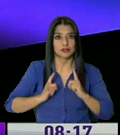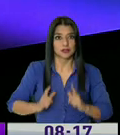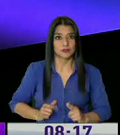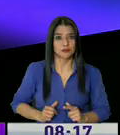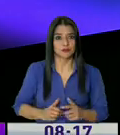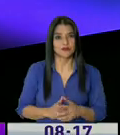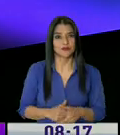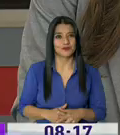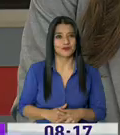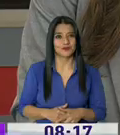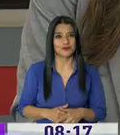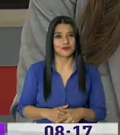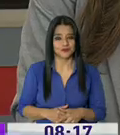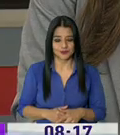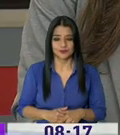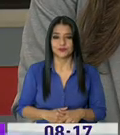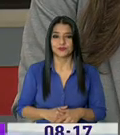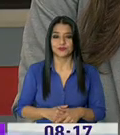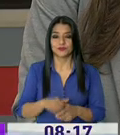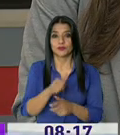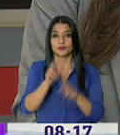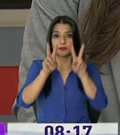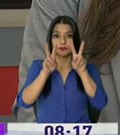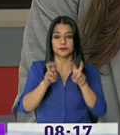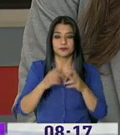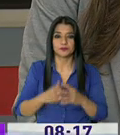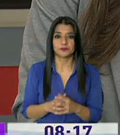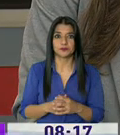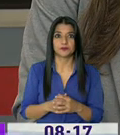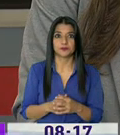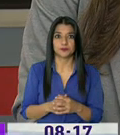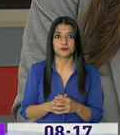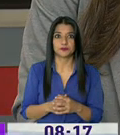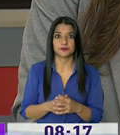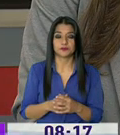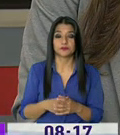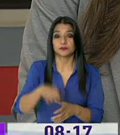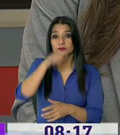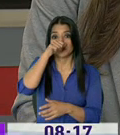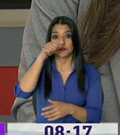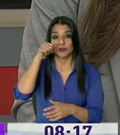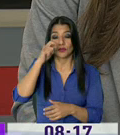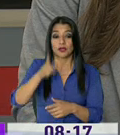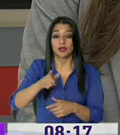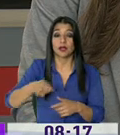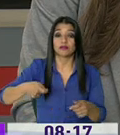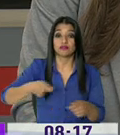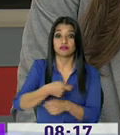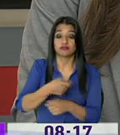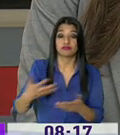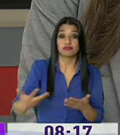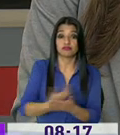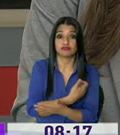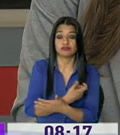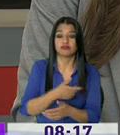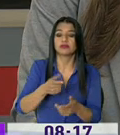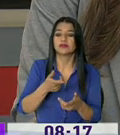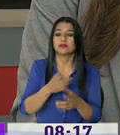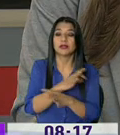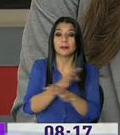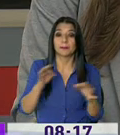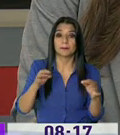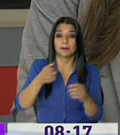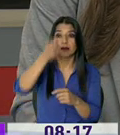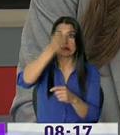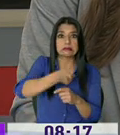Ale. En otro tema les contamos que droga y armas blancas fueron incautadas a una persona que limpiaba parabrisas en el sector del Condado, esto al